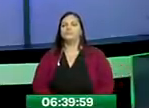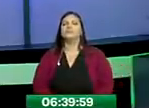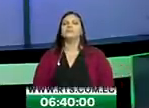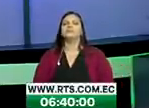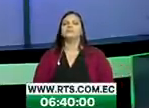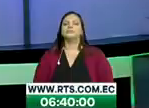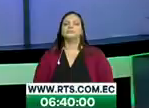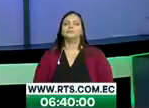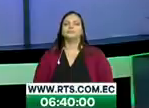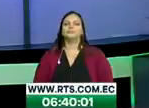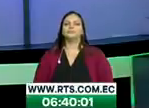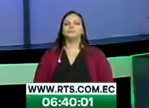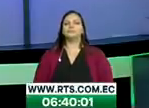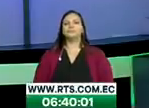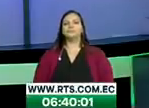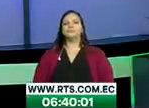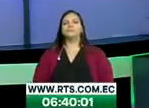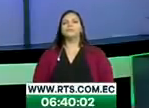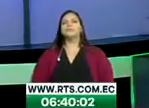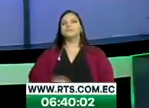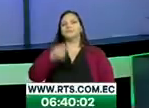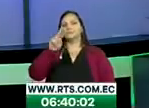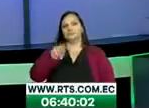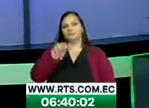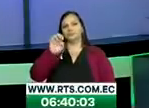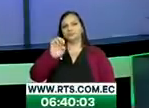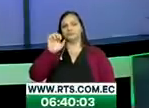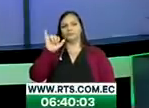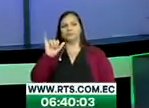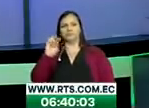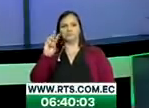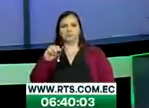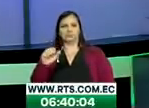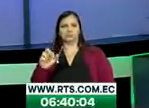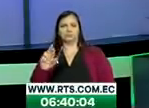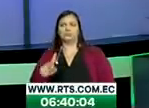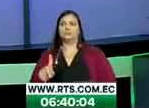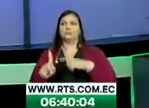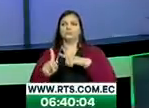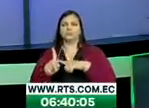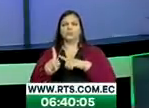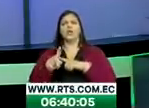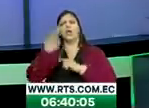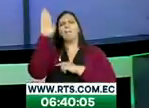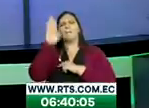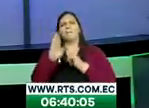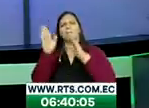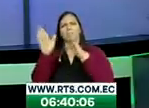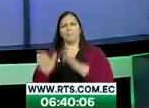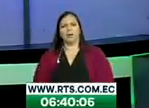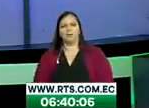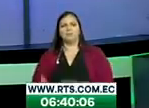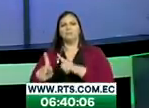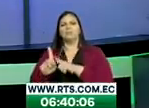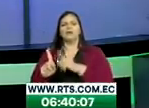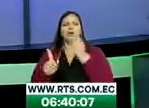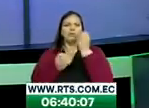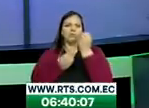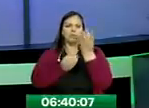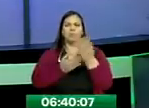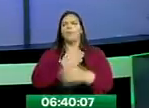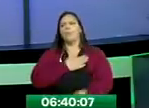aquello, dando arengas, dando fuerza, ¿no? Que estén en su casa, el astro brasileño, que nos dice las